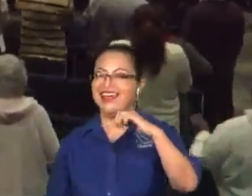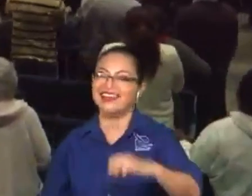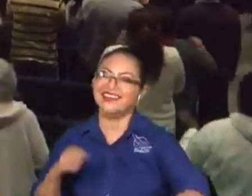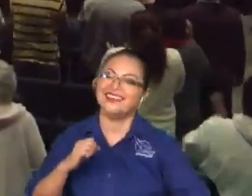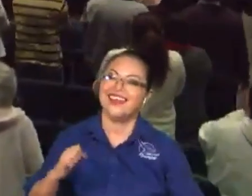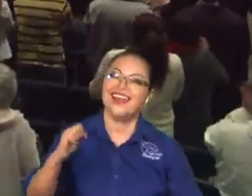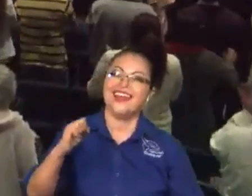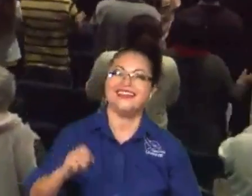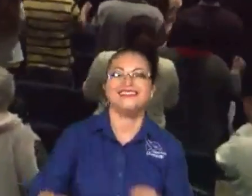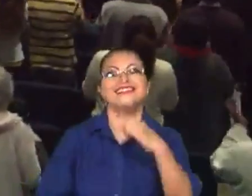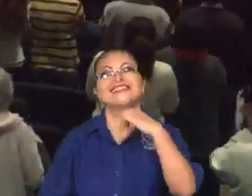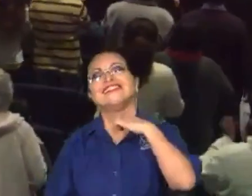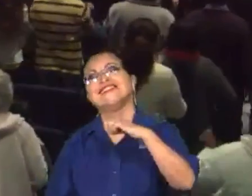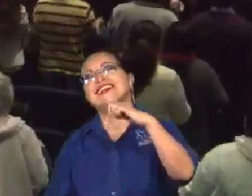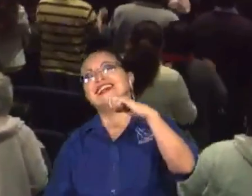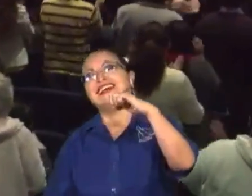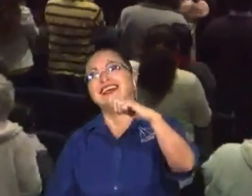¡Eres libre en Cristo Jesús!